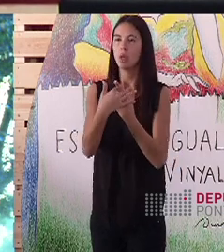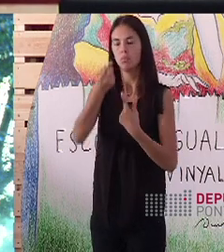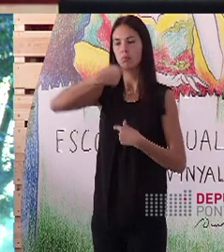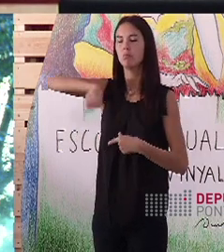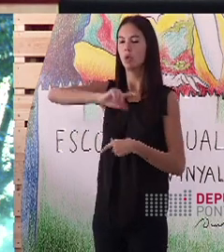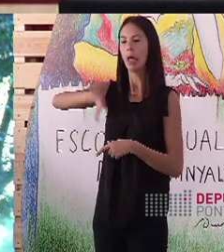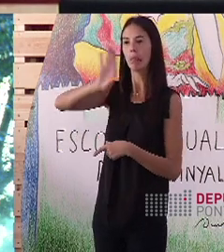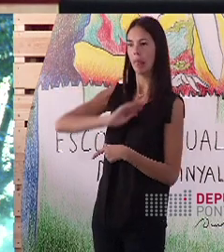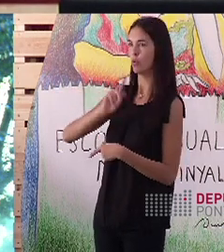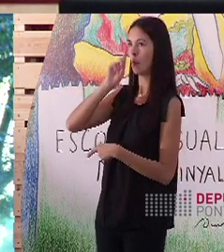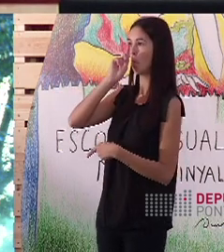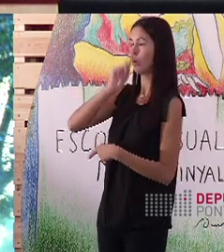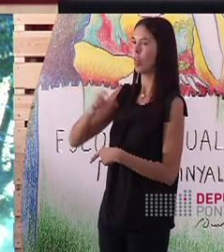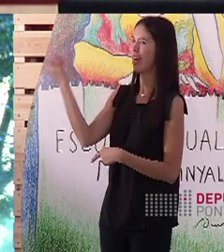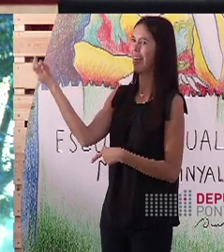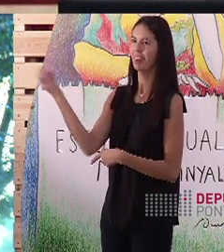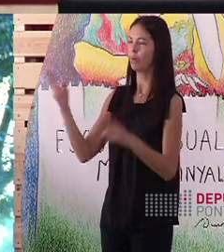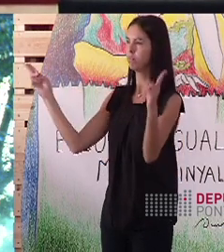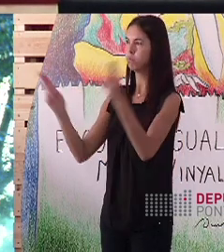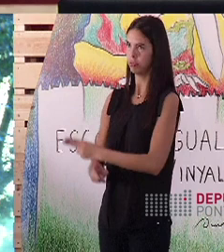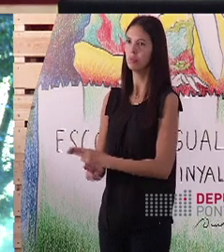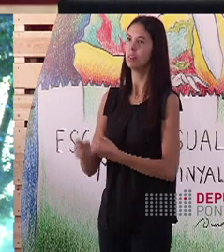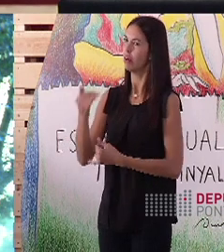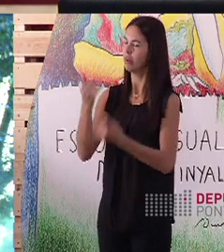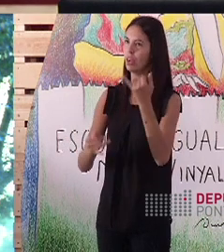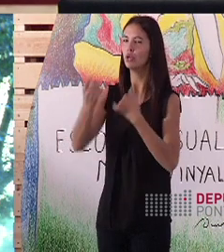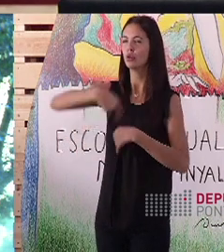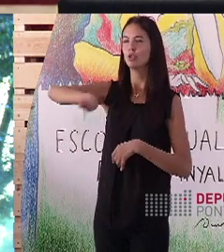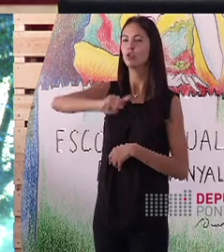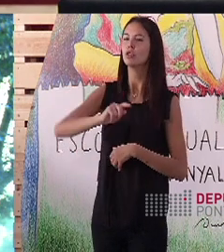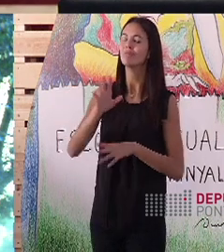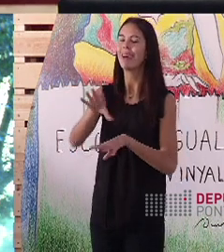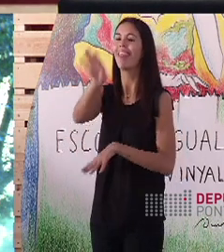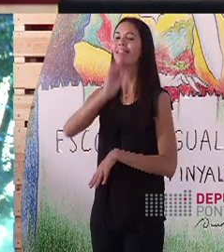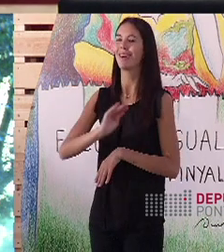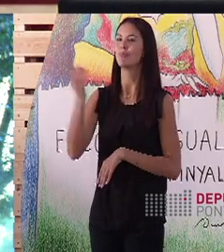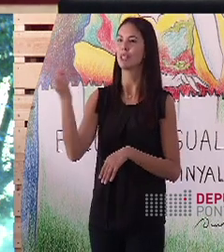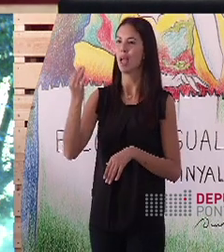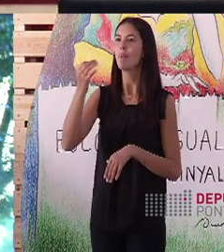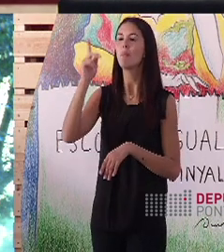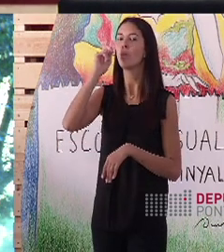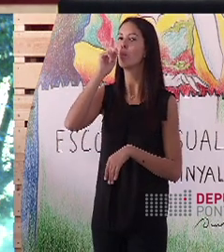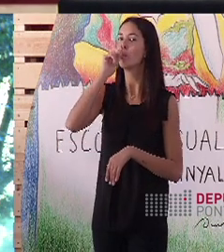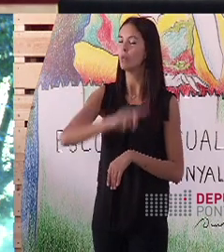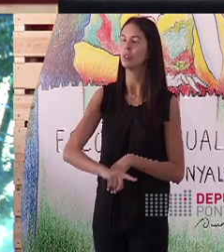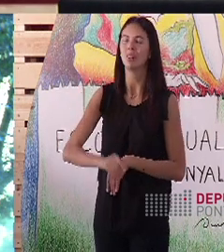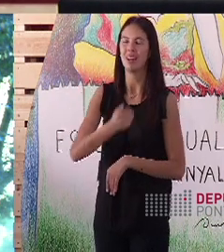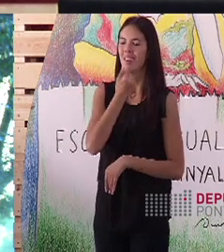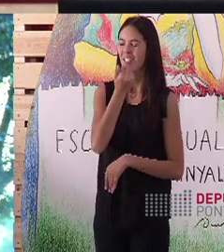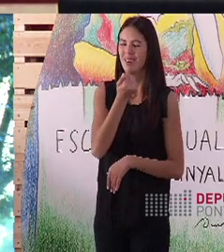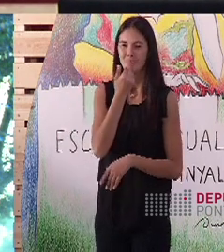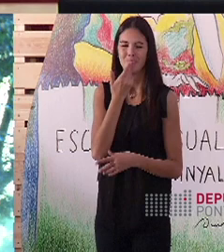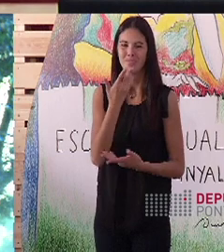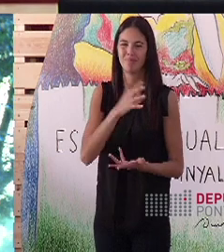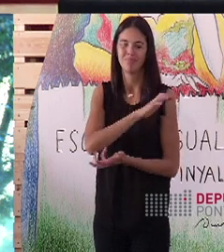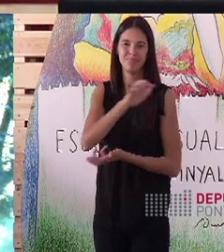entiende que la prostitución debe ser abolida, comprenderemos que la prostitución ha sido una de las barbaries